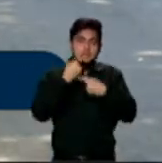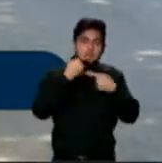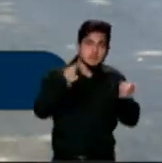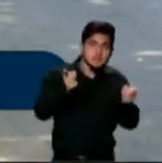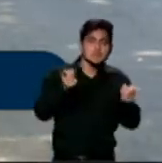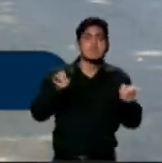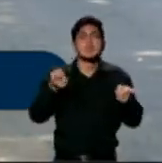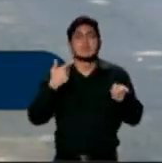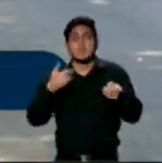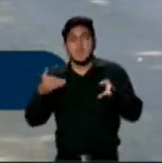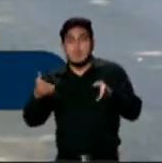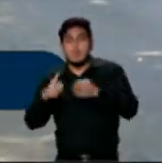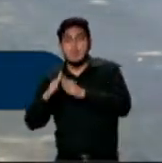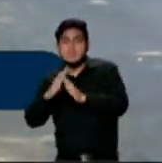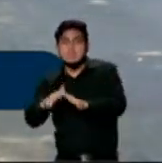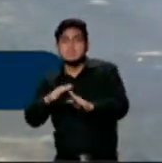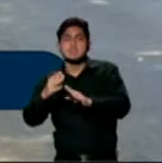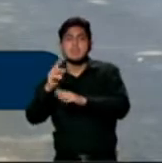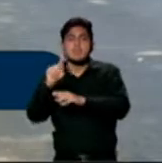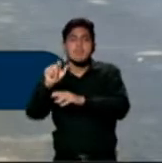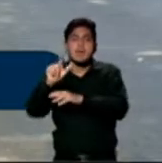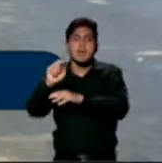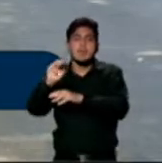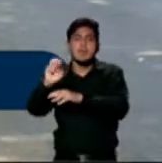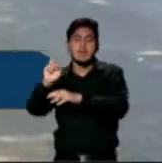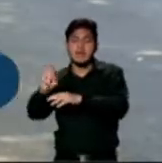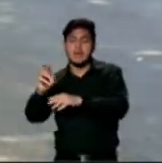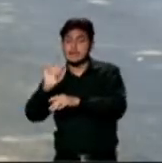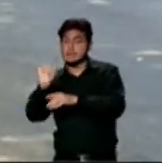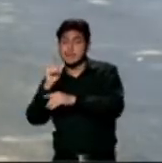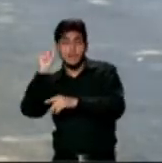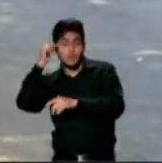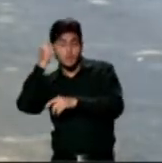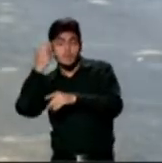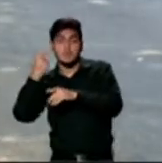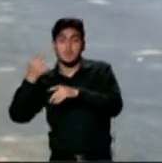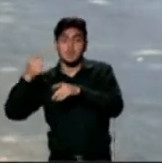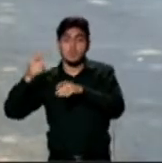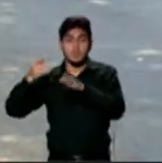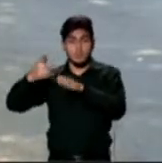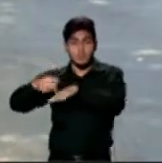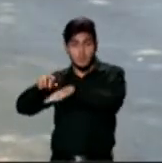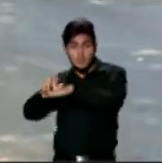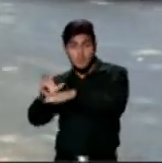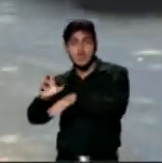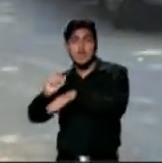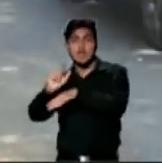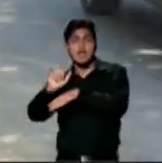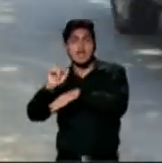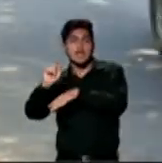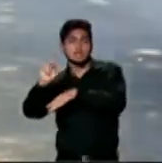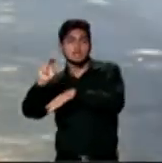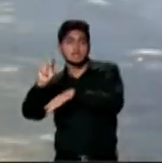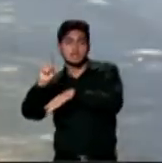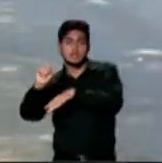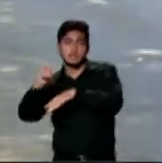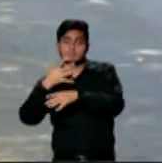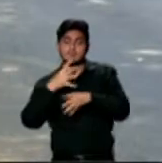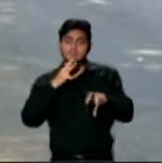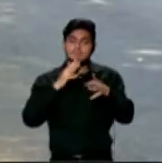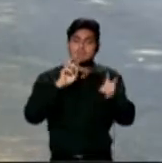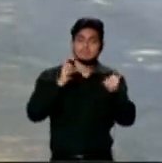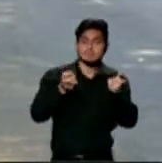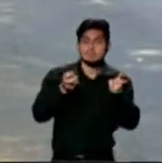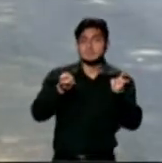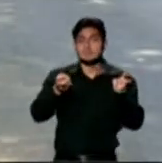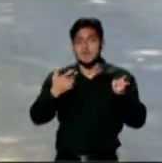Palmer en este municipio. A ese anuncio se unió el gobernador de Puerto Rico, Alejandro García Padilla, quien nos habló en una parte con la prensa sobre cómo